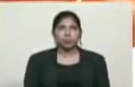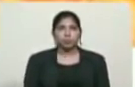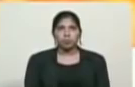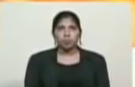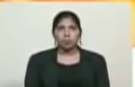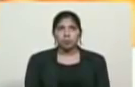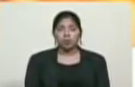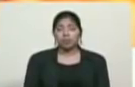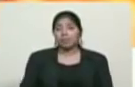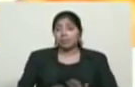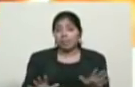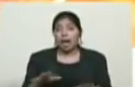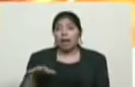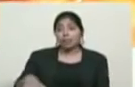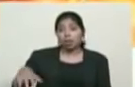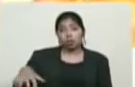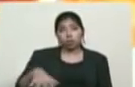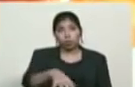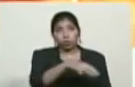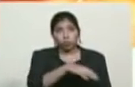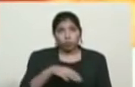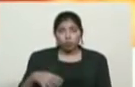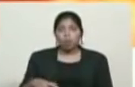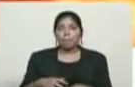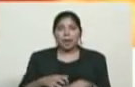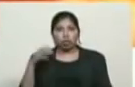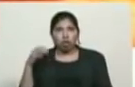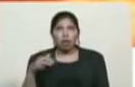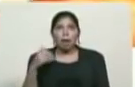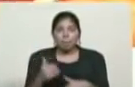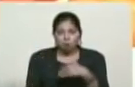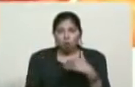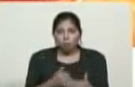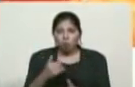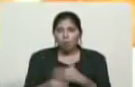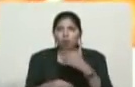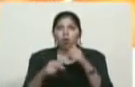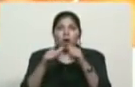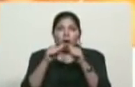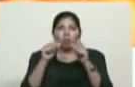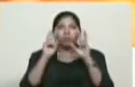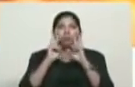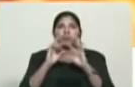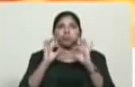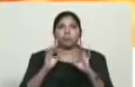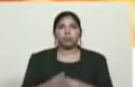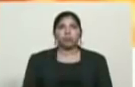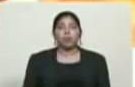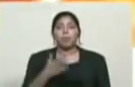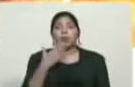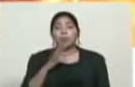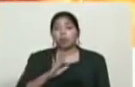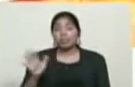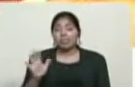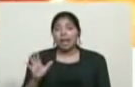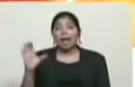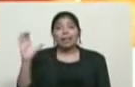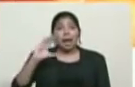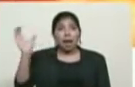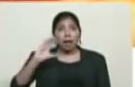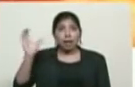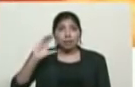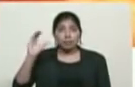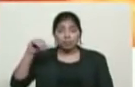para ir restableciendo paulatinamente el servicio de agua potable colocó el ejemplo de la ciudad de caracas